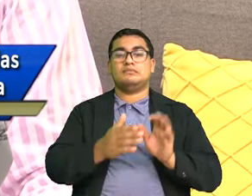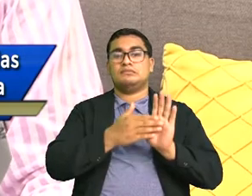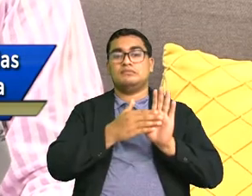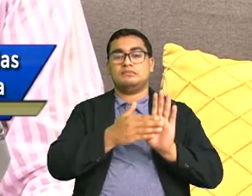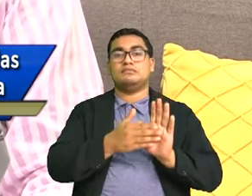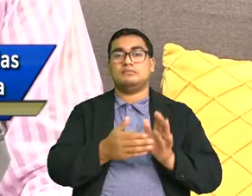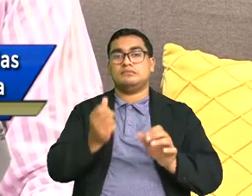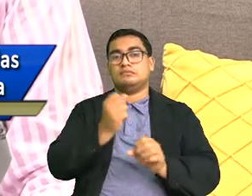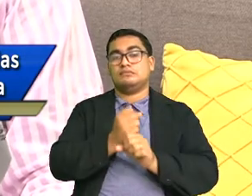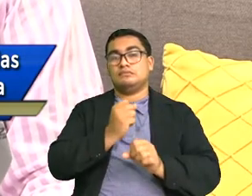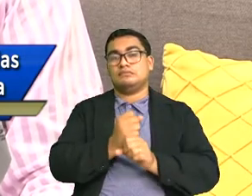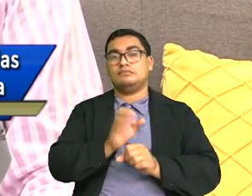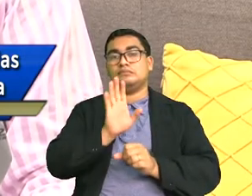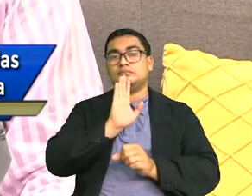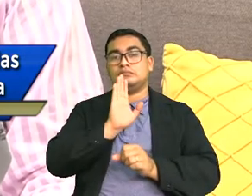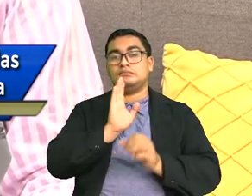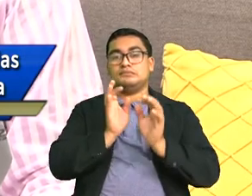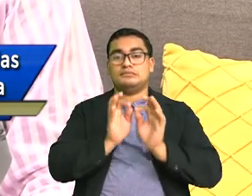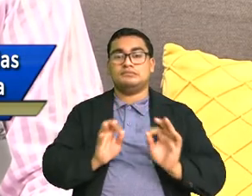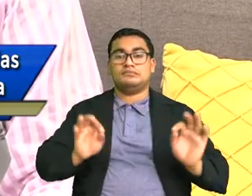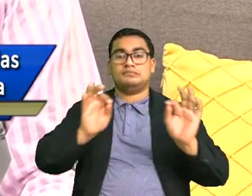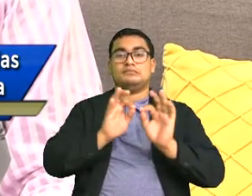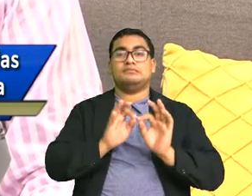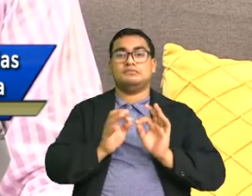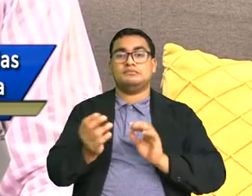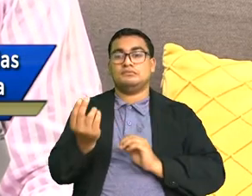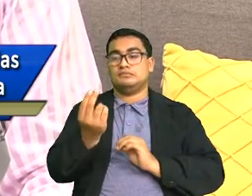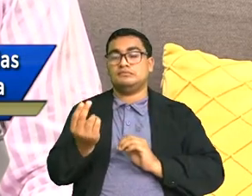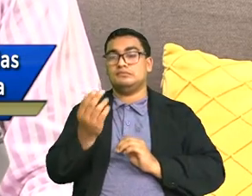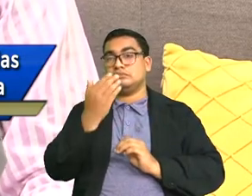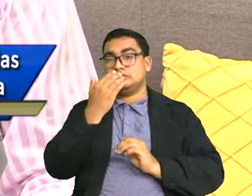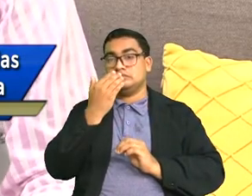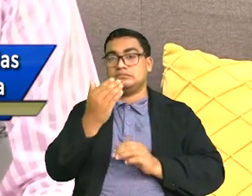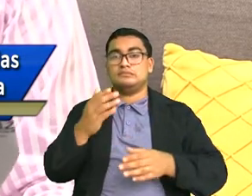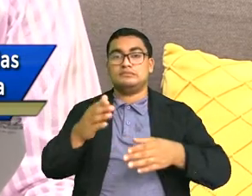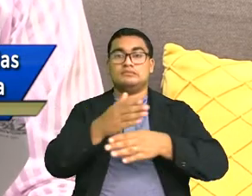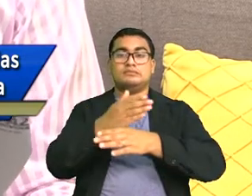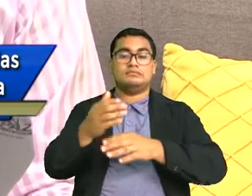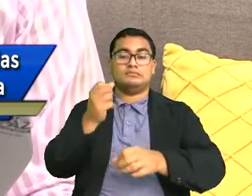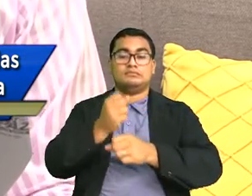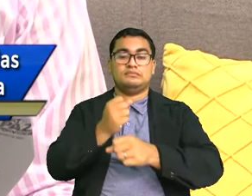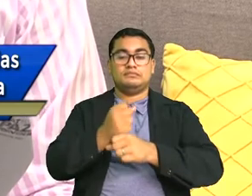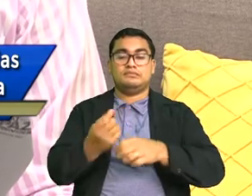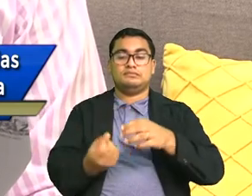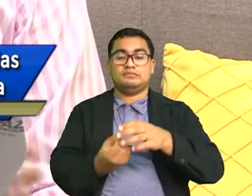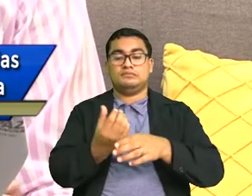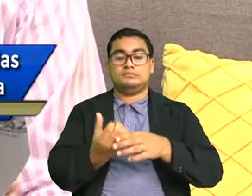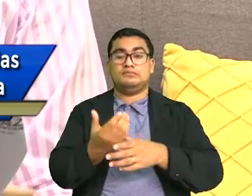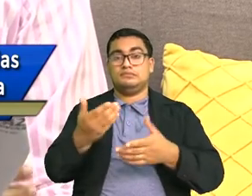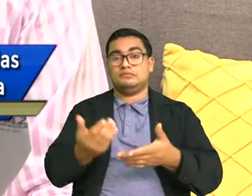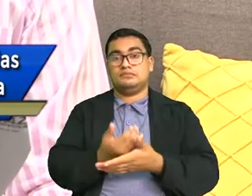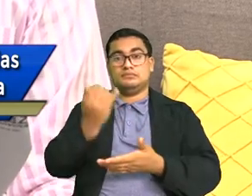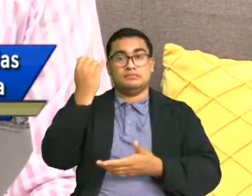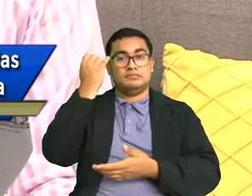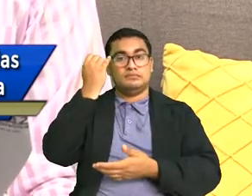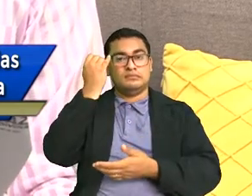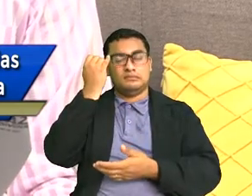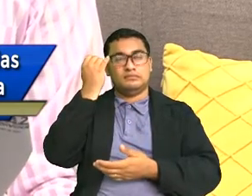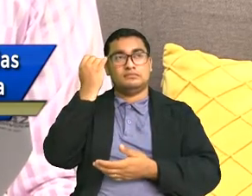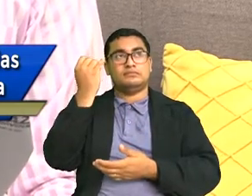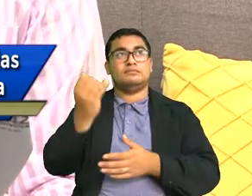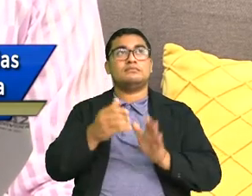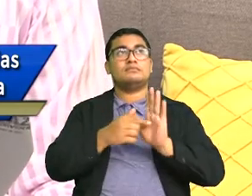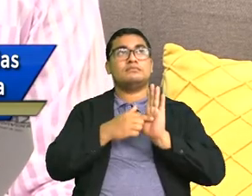trabajo ha sido muy útil el tema de los espacios en donde los productores son parte de la transferencia de las tecnologías es decir de que